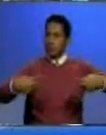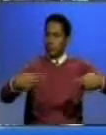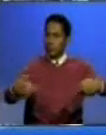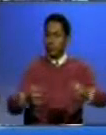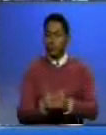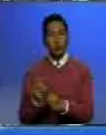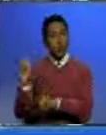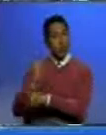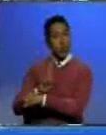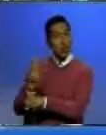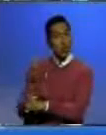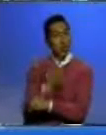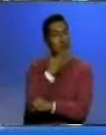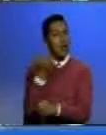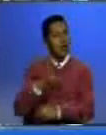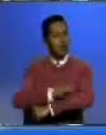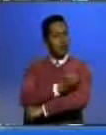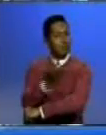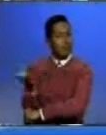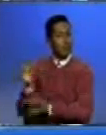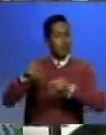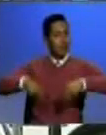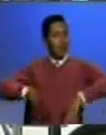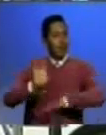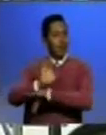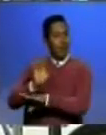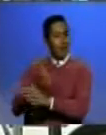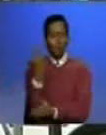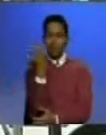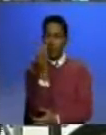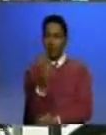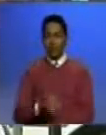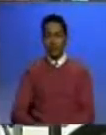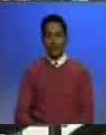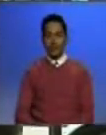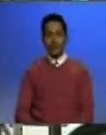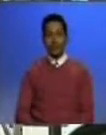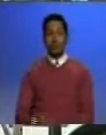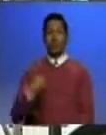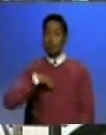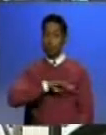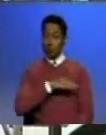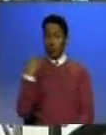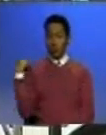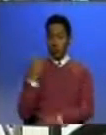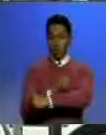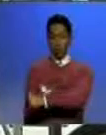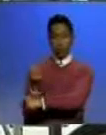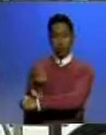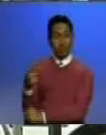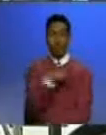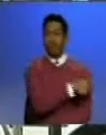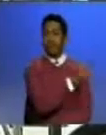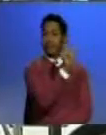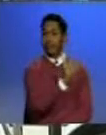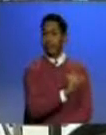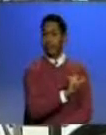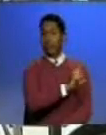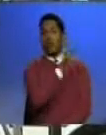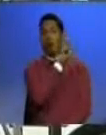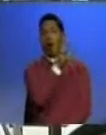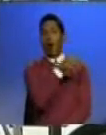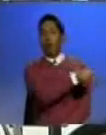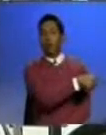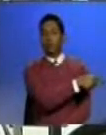de uso de la mejor semilla de papa disponible. Si tenemos la mejor semilla, ¿por qué utilizar la otra? Que es más cara,